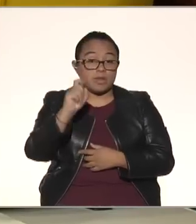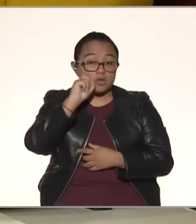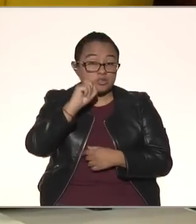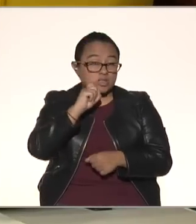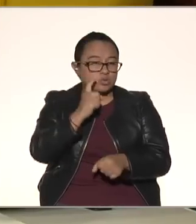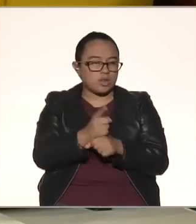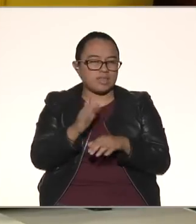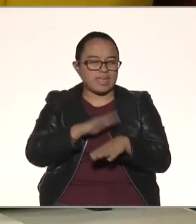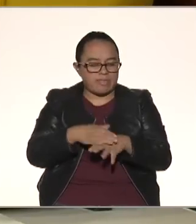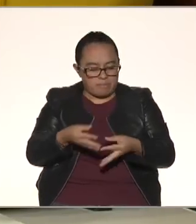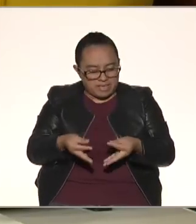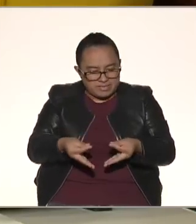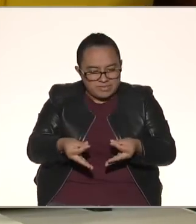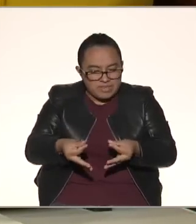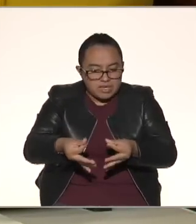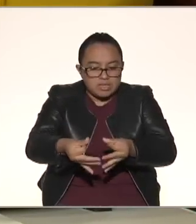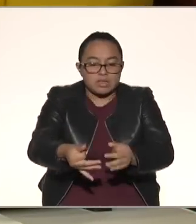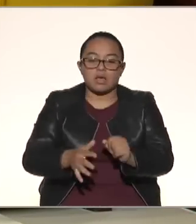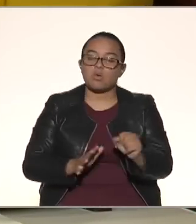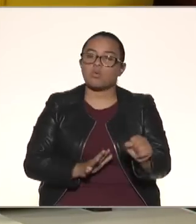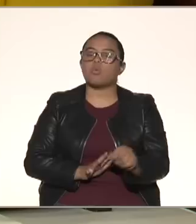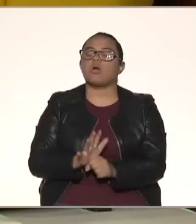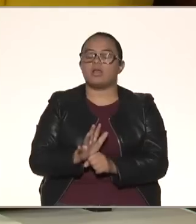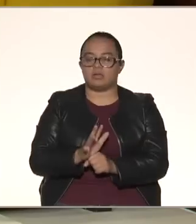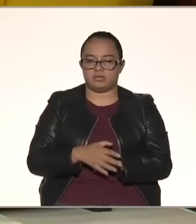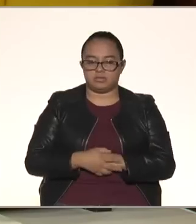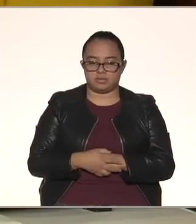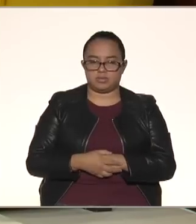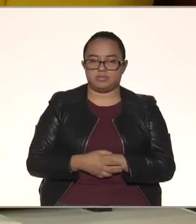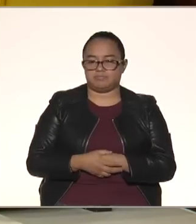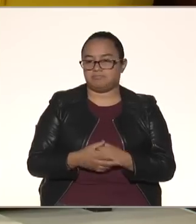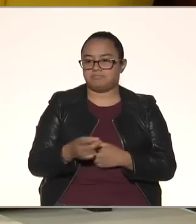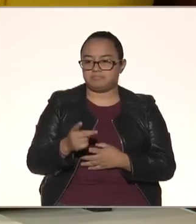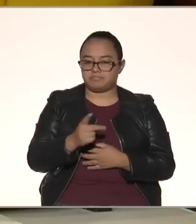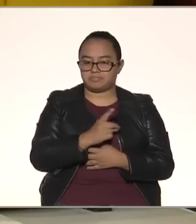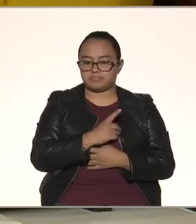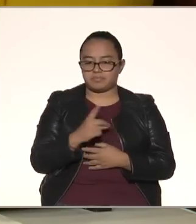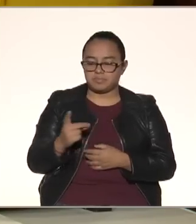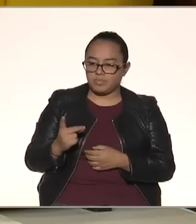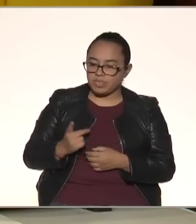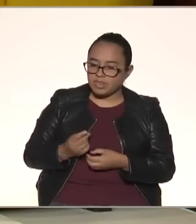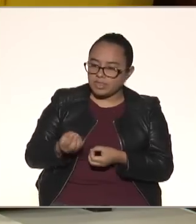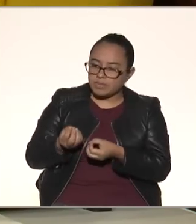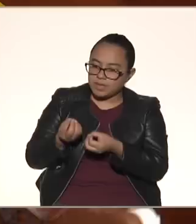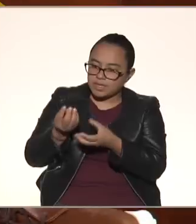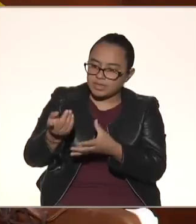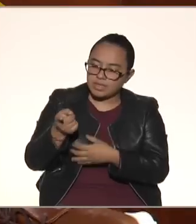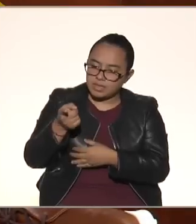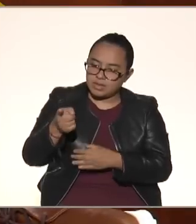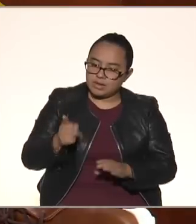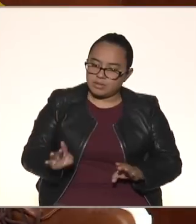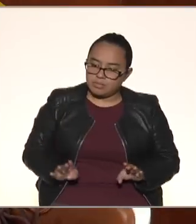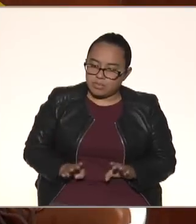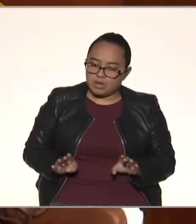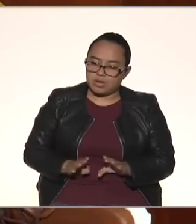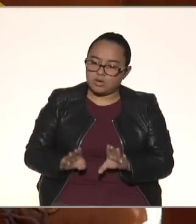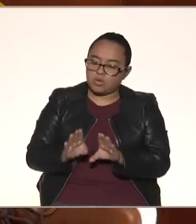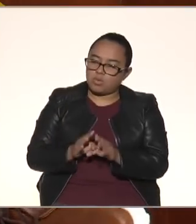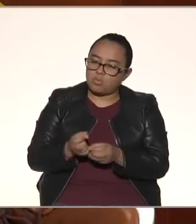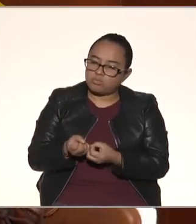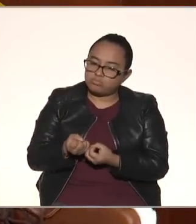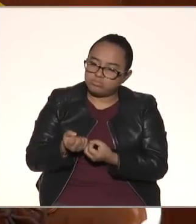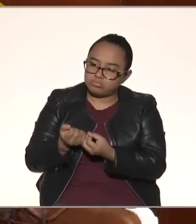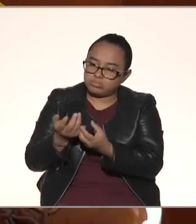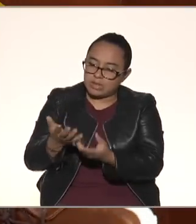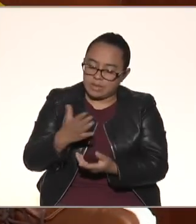es justamente el dedicarse a darle a nuestra pareja, a entregarnos y a